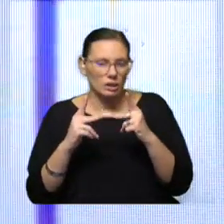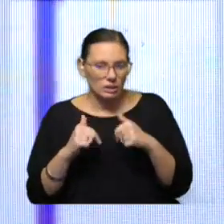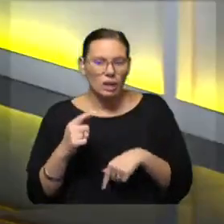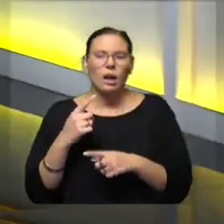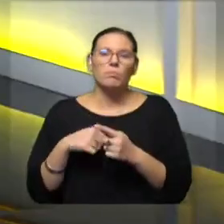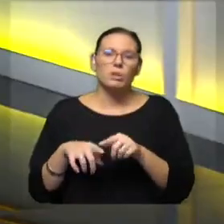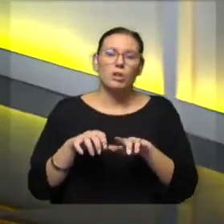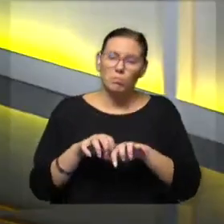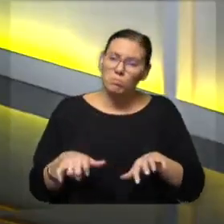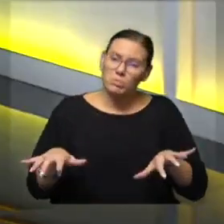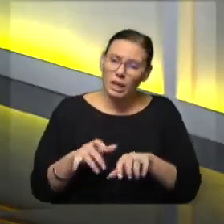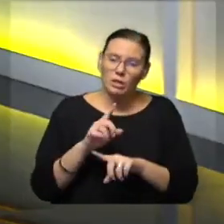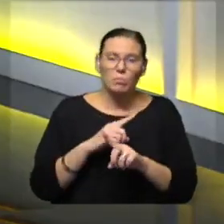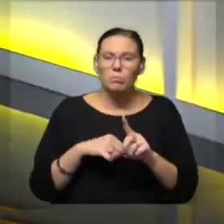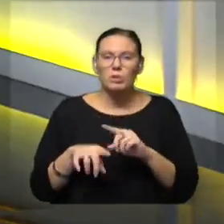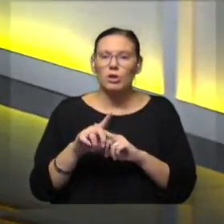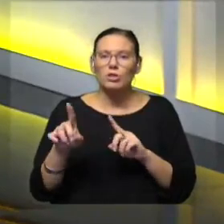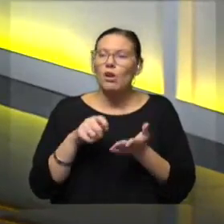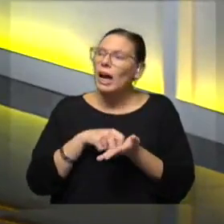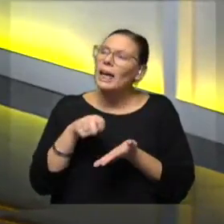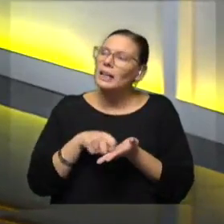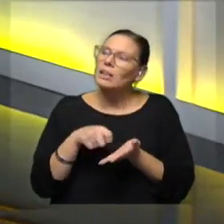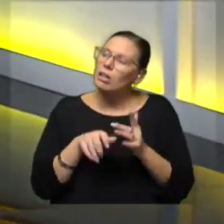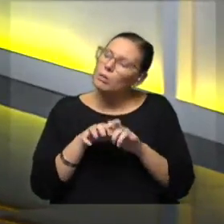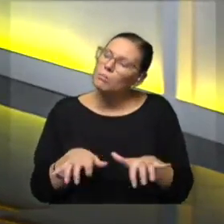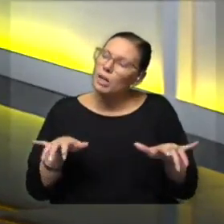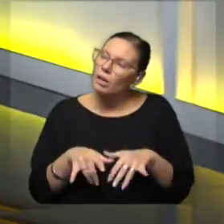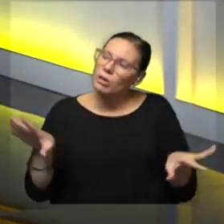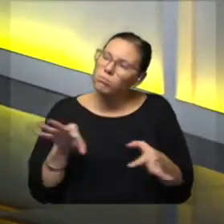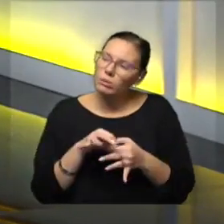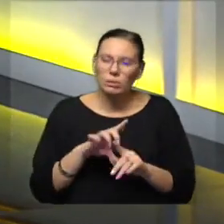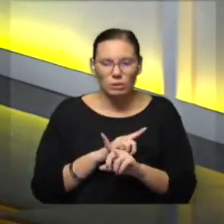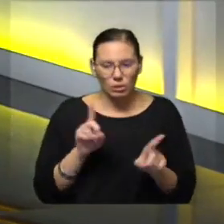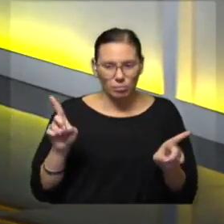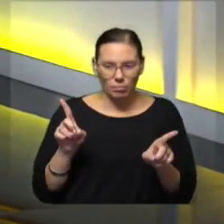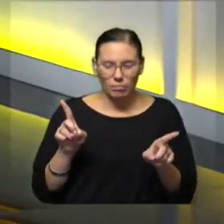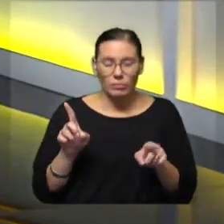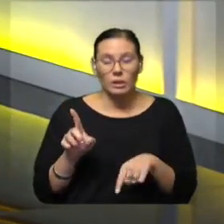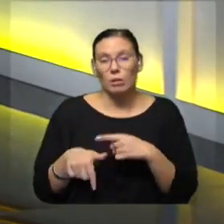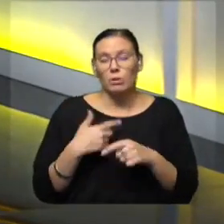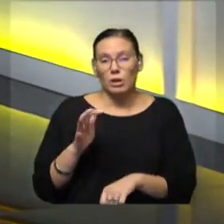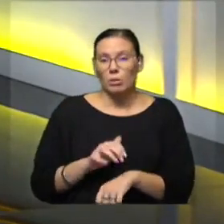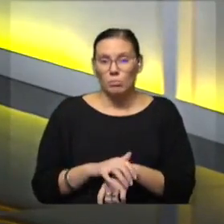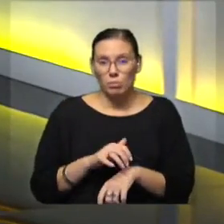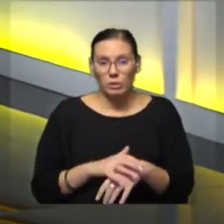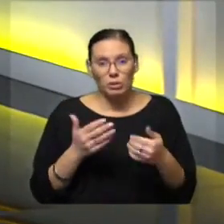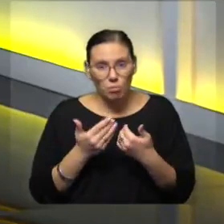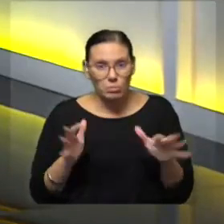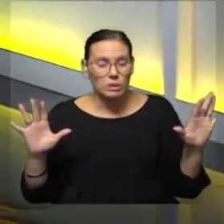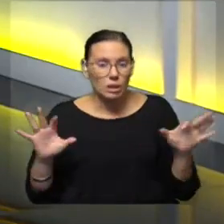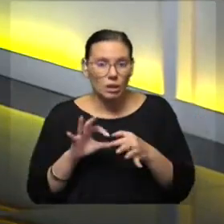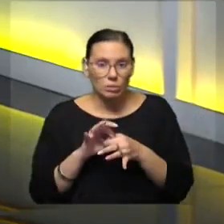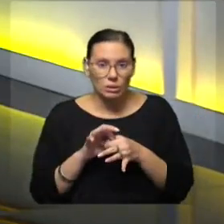todavía tocaba piano, pero no hacía lo de componer con el piano. Y ya en un momento como empecé a juntar